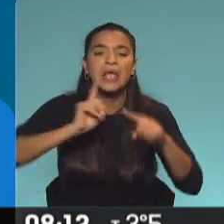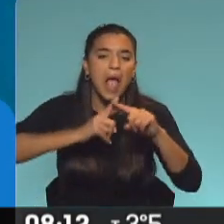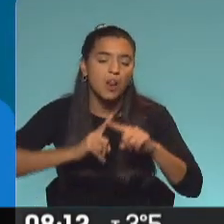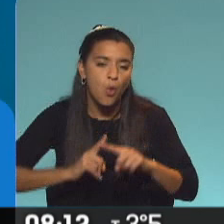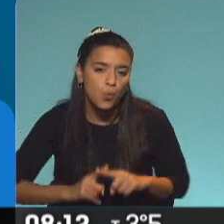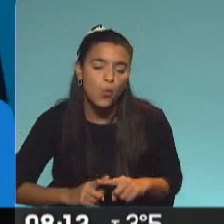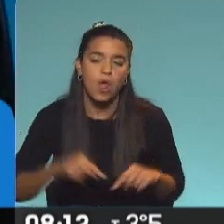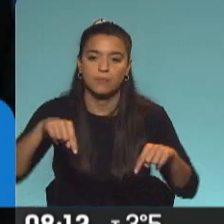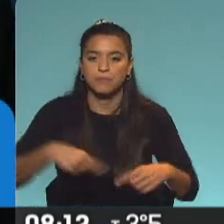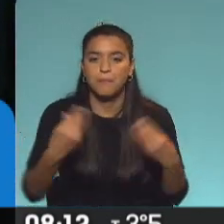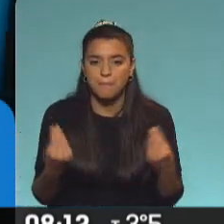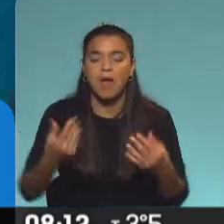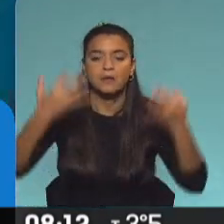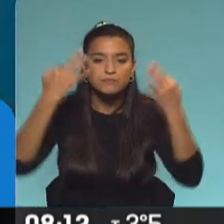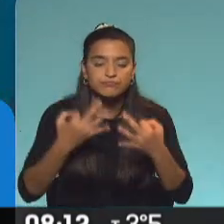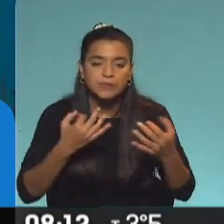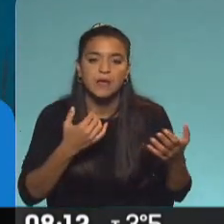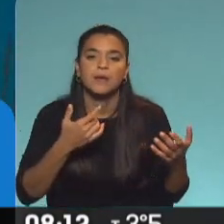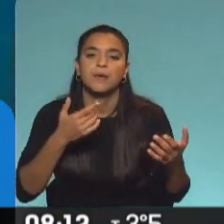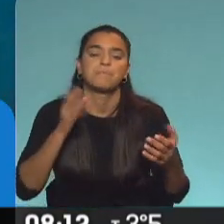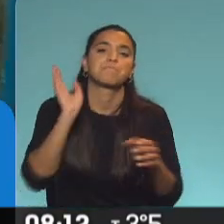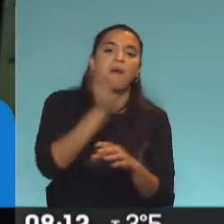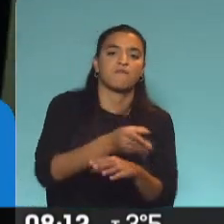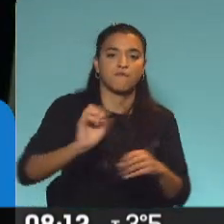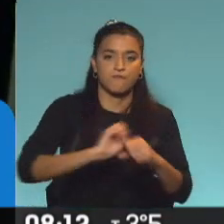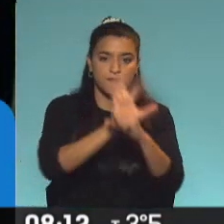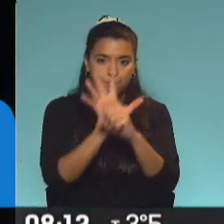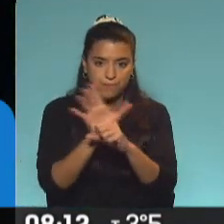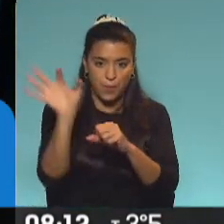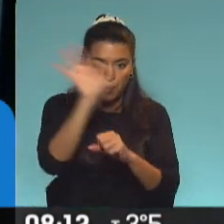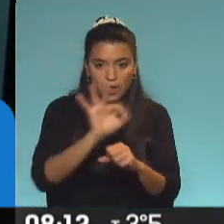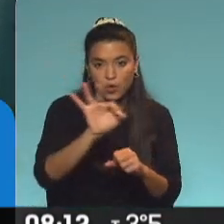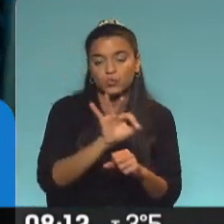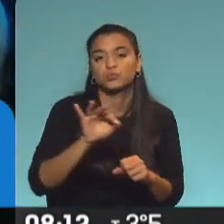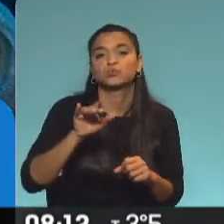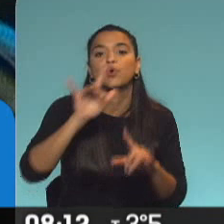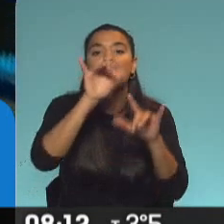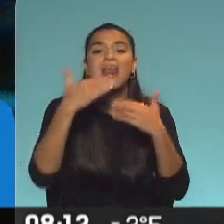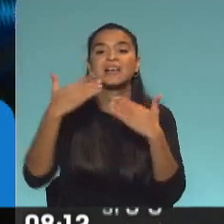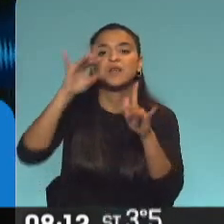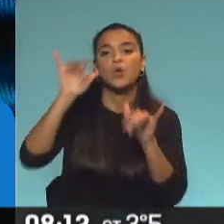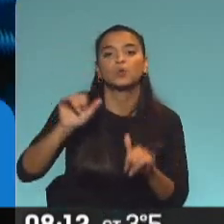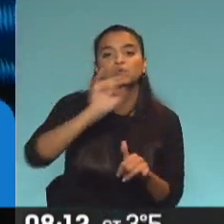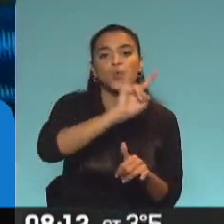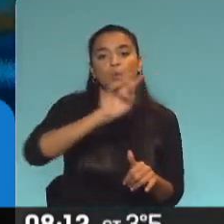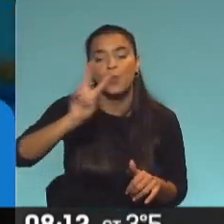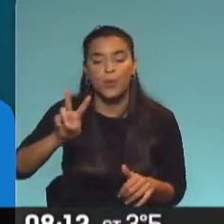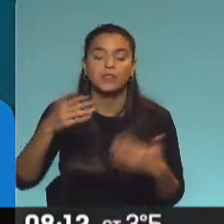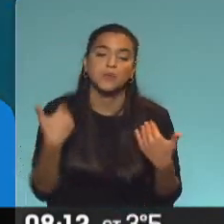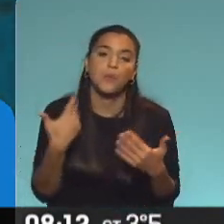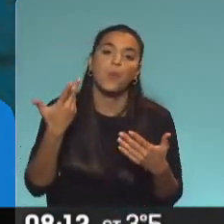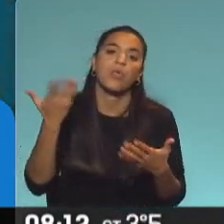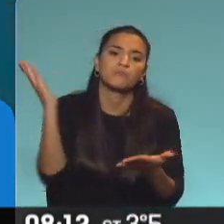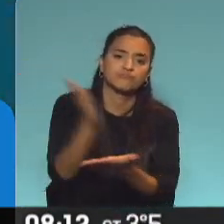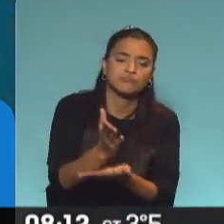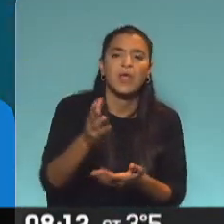que hacemos para garantizar el efecto germicida. Obviamente, dependiendo de la potencia, se pueden matar distintos virus, hongos y